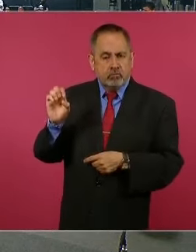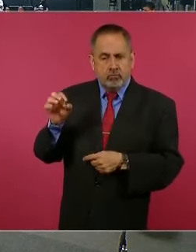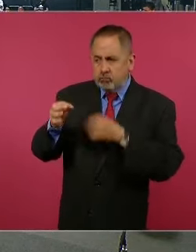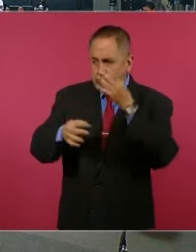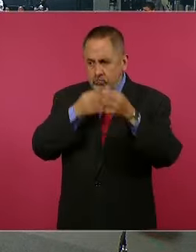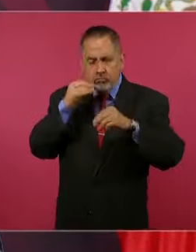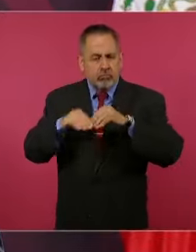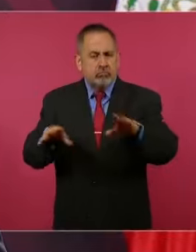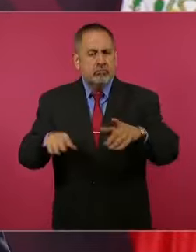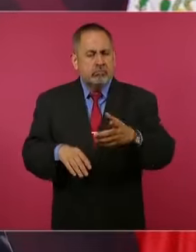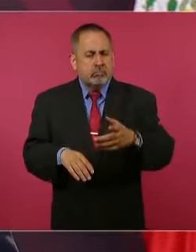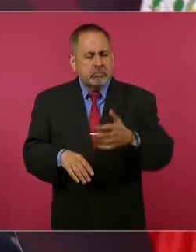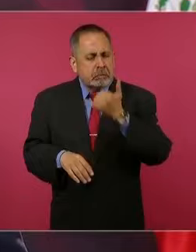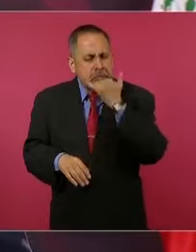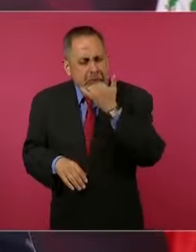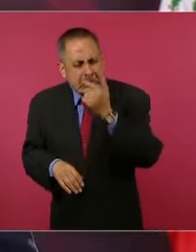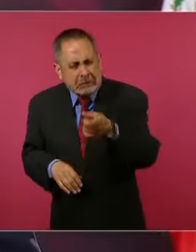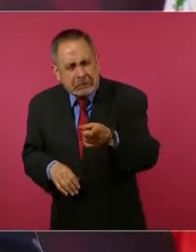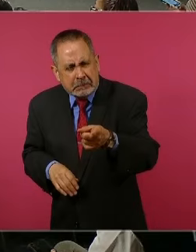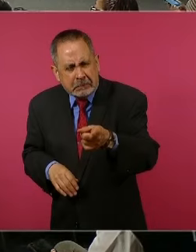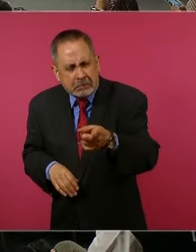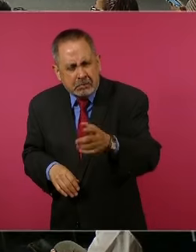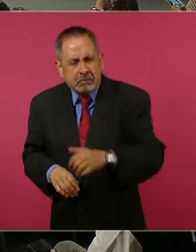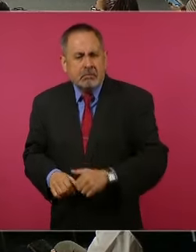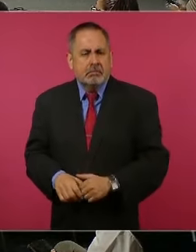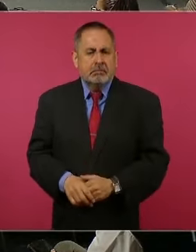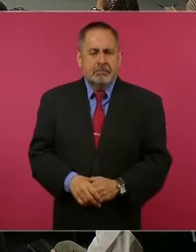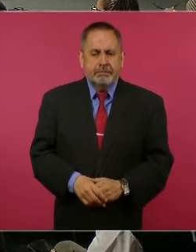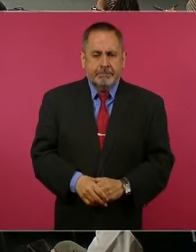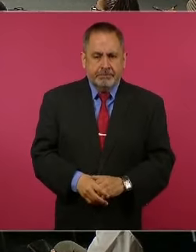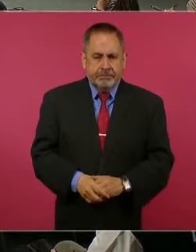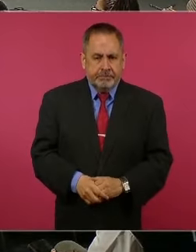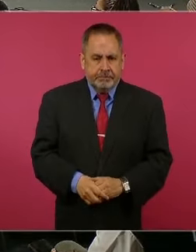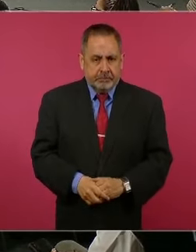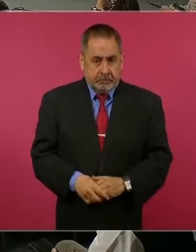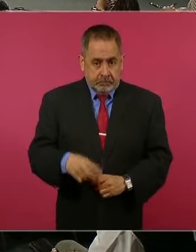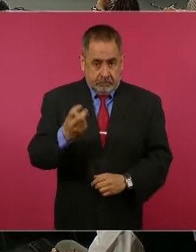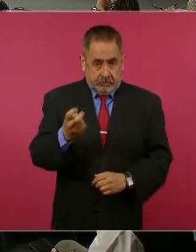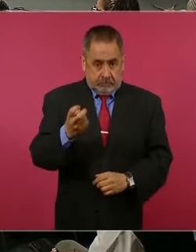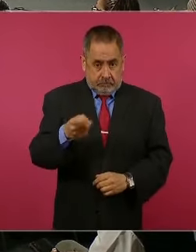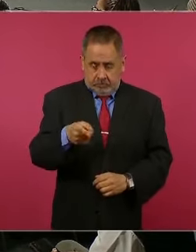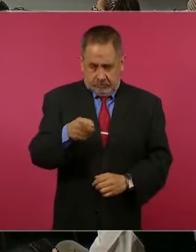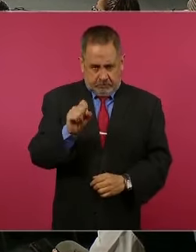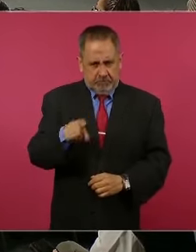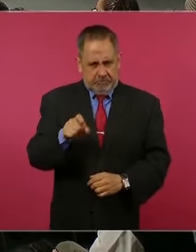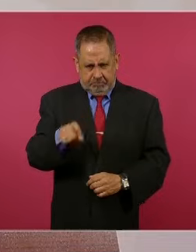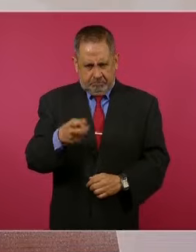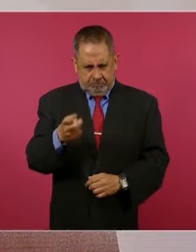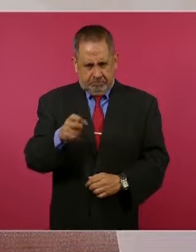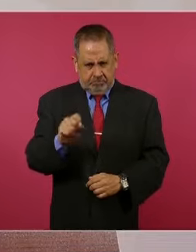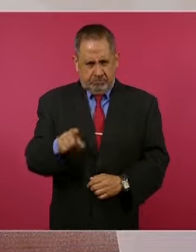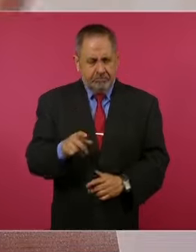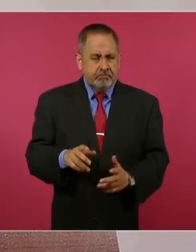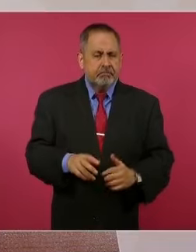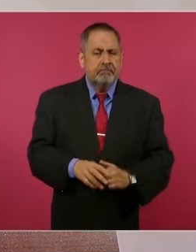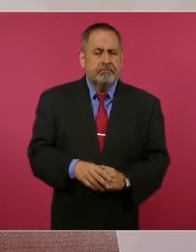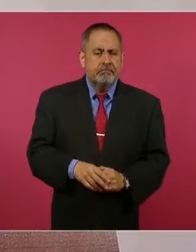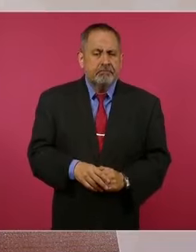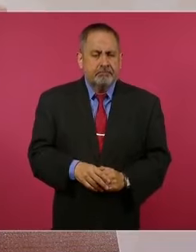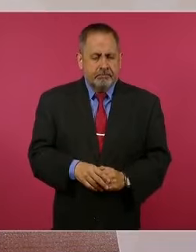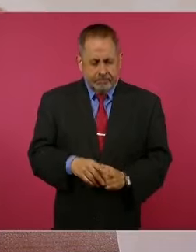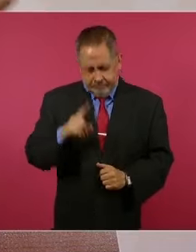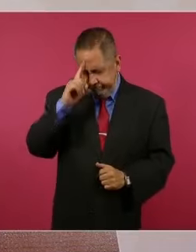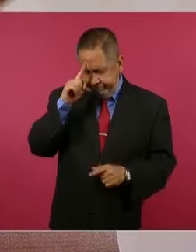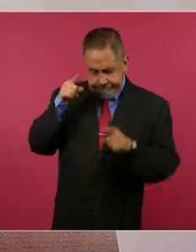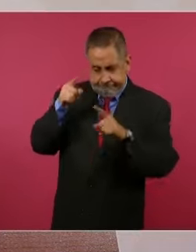Zoe mande Cuál va a ser el mensaje de hoy a los gobernadores esto básicamente es que lo